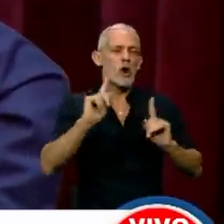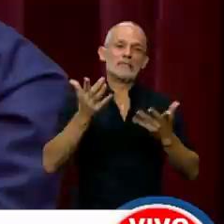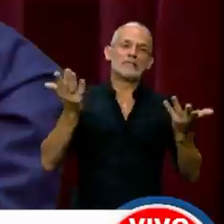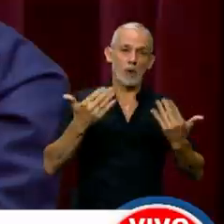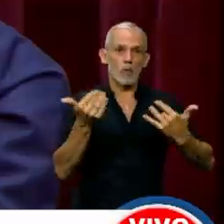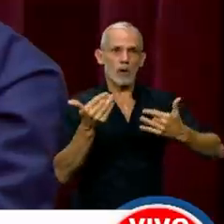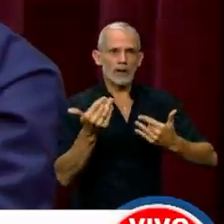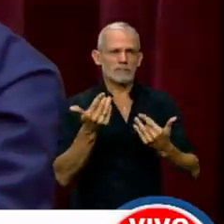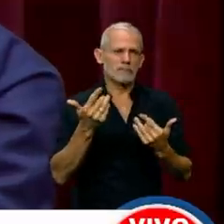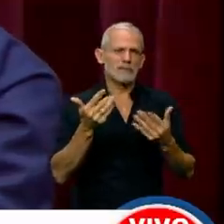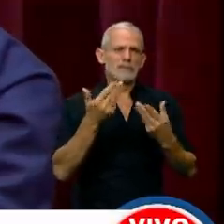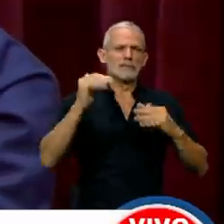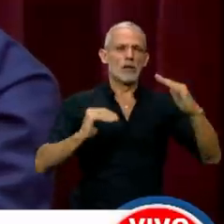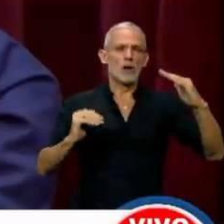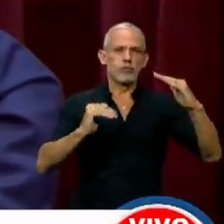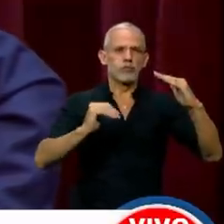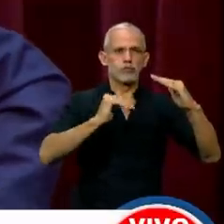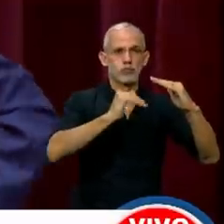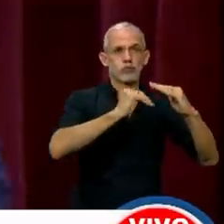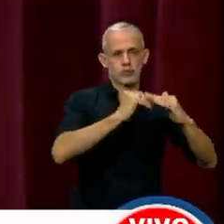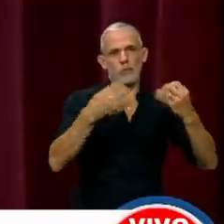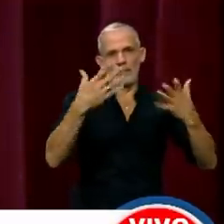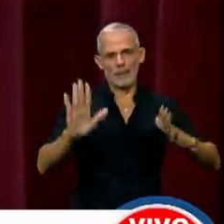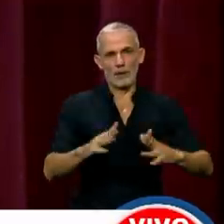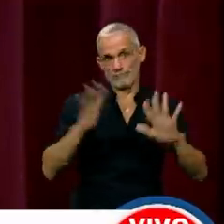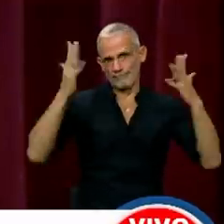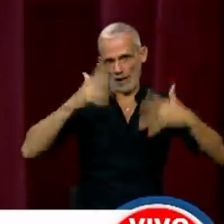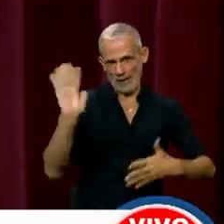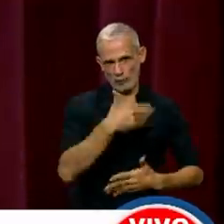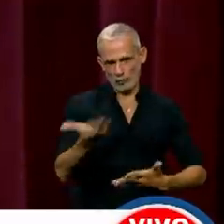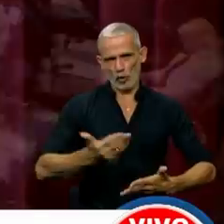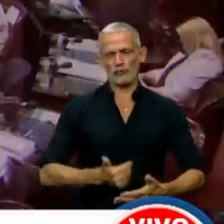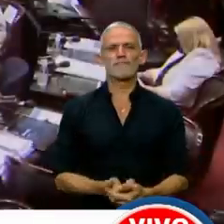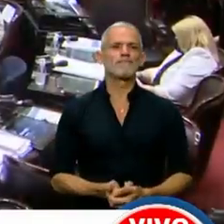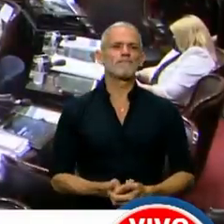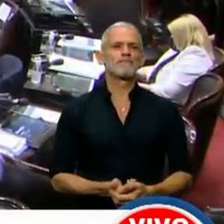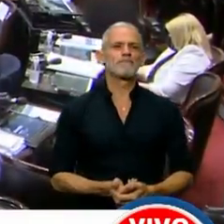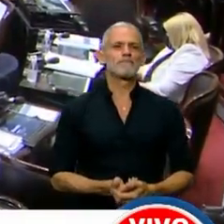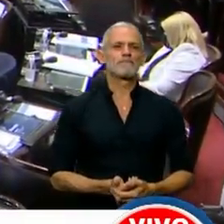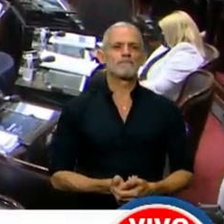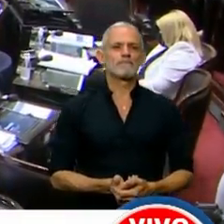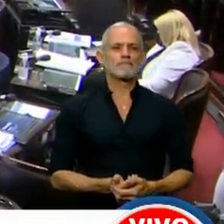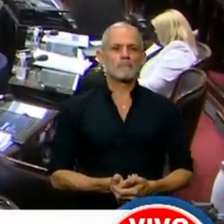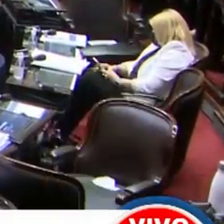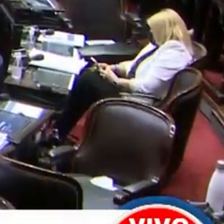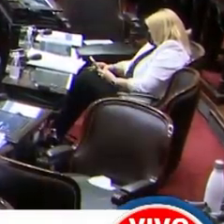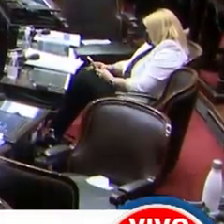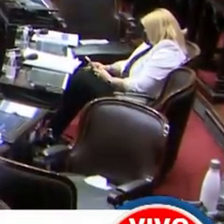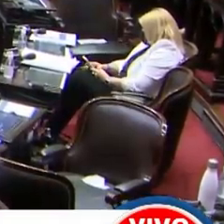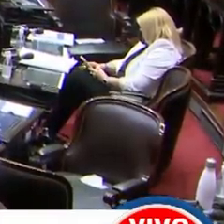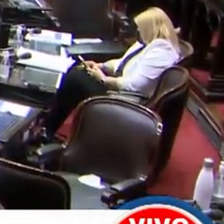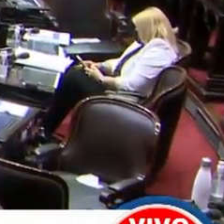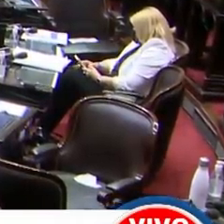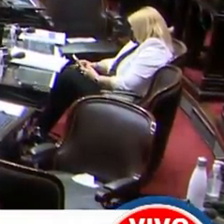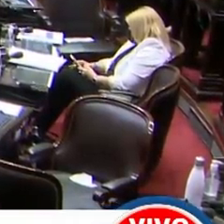y puedan liberar la lista de oradores van a ser seguramente aplaudidos por todos bueno continúa el uso de la palabra el diputado